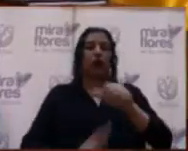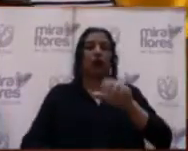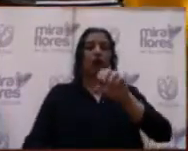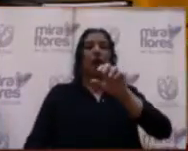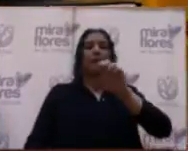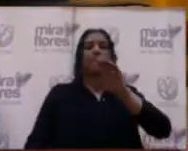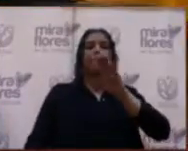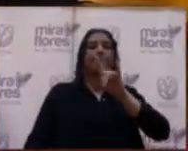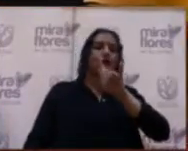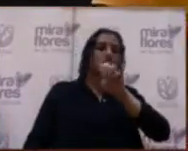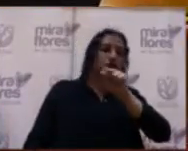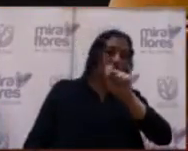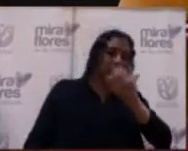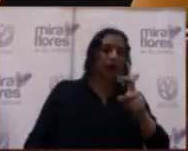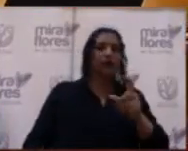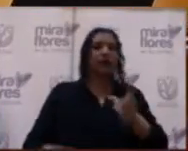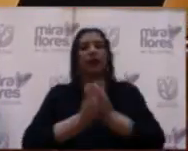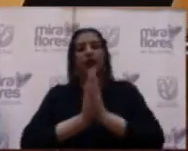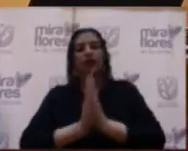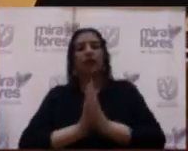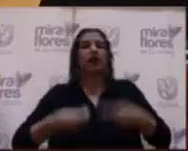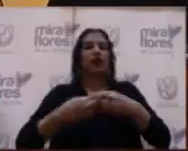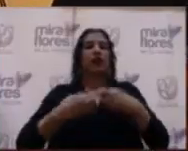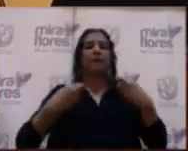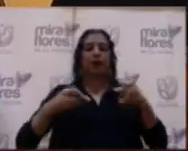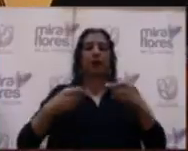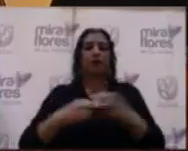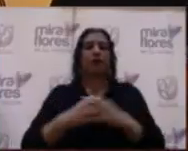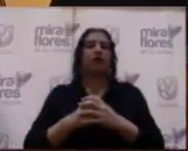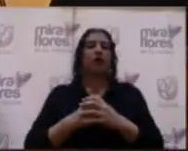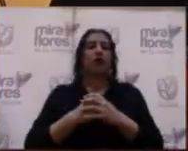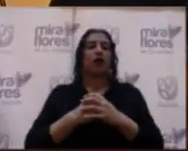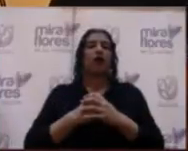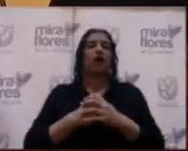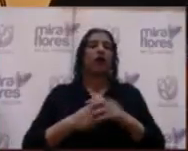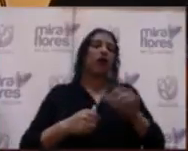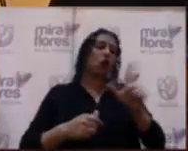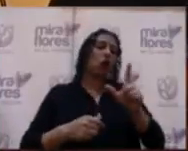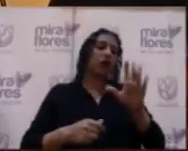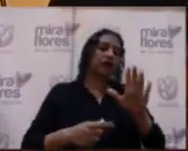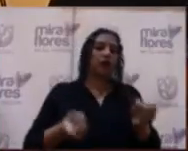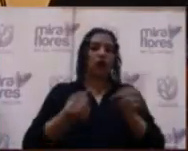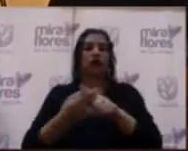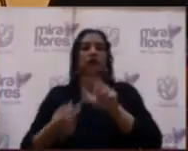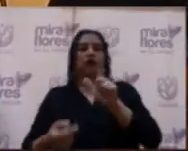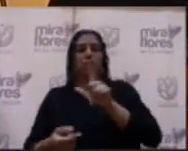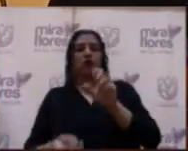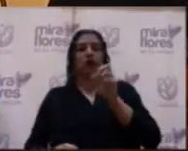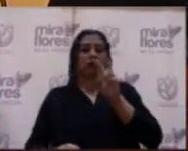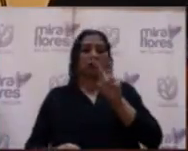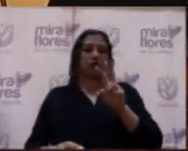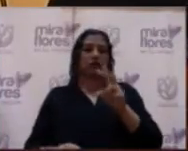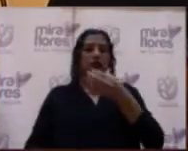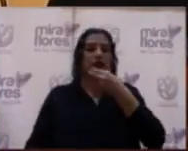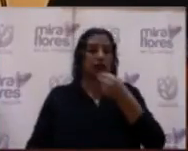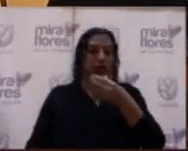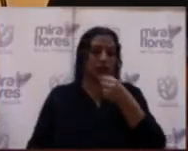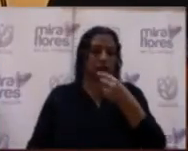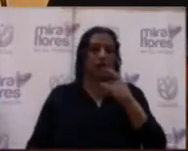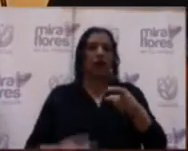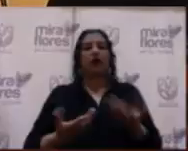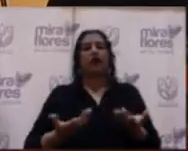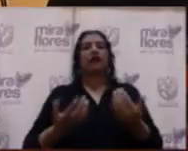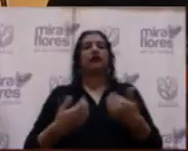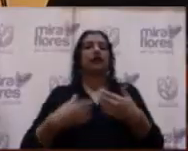Castro, solicitando se le conceda la licencia del lunes 5 al lunes 12 de diciembre, ya que se